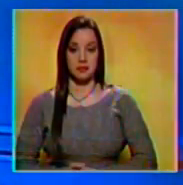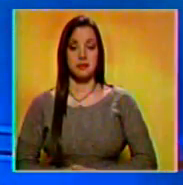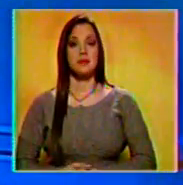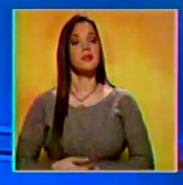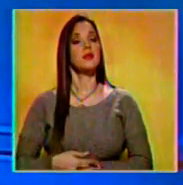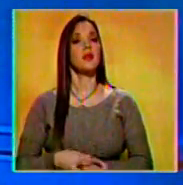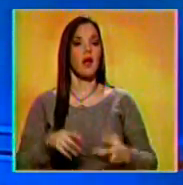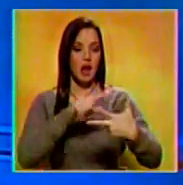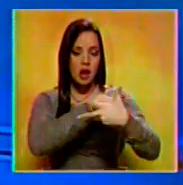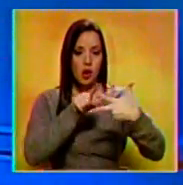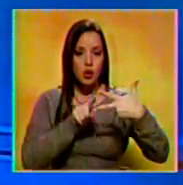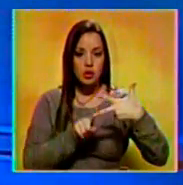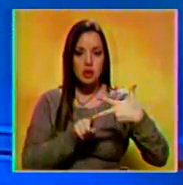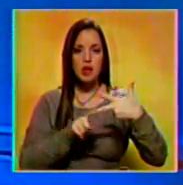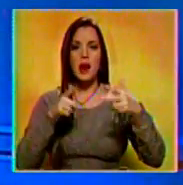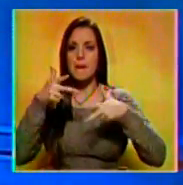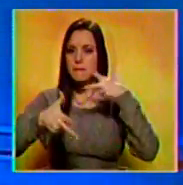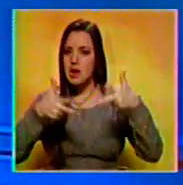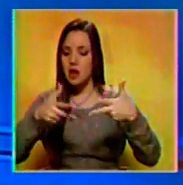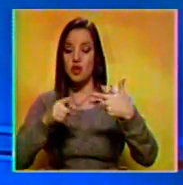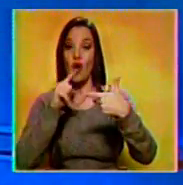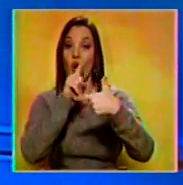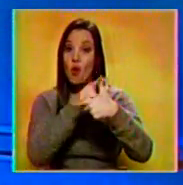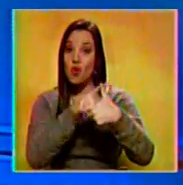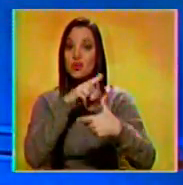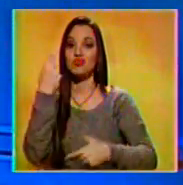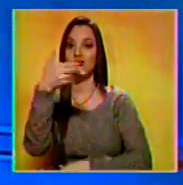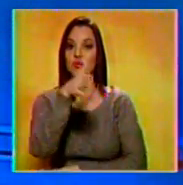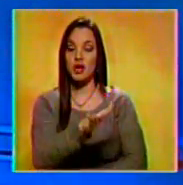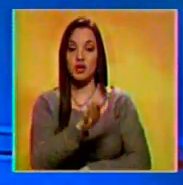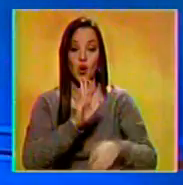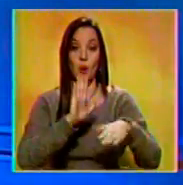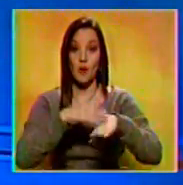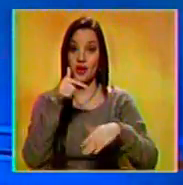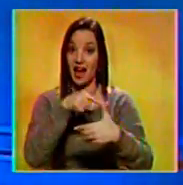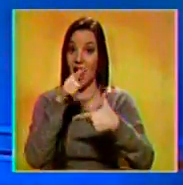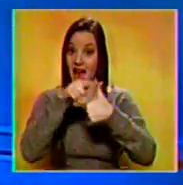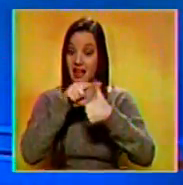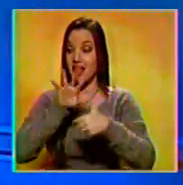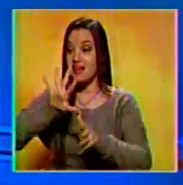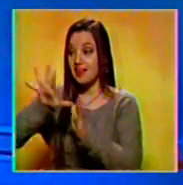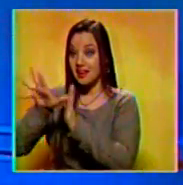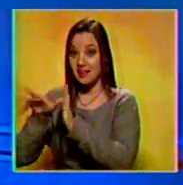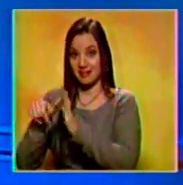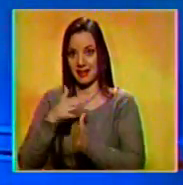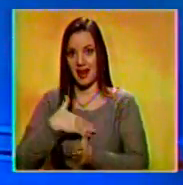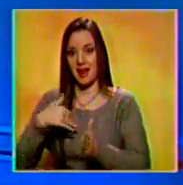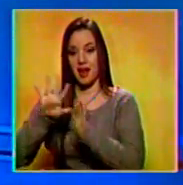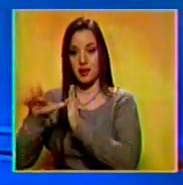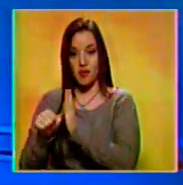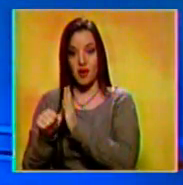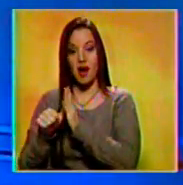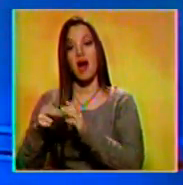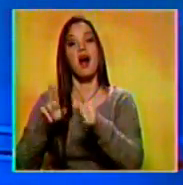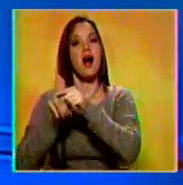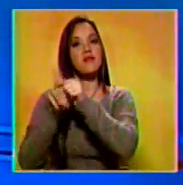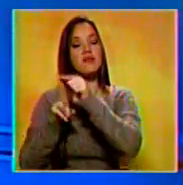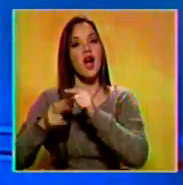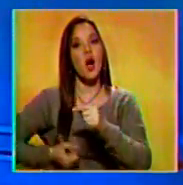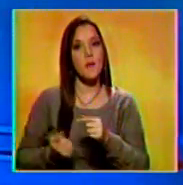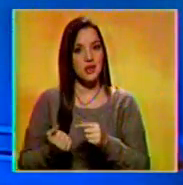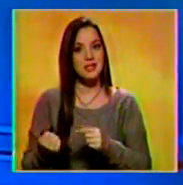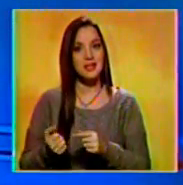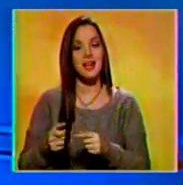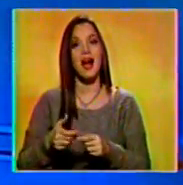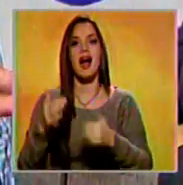Uno de los tres presuntos delincuentes resultó abatido luego de intentar robar a un funcionario de Policaracas frente a una entidad bancaria en la avenida Sucre de